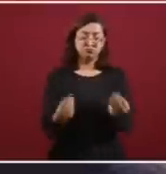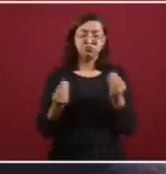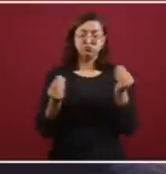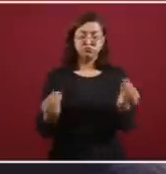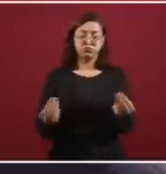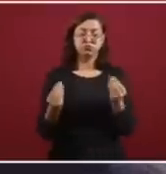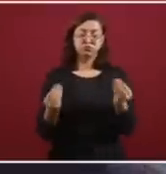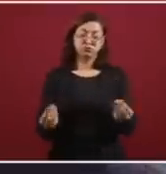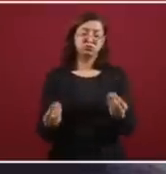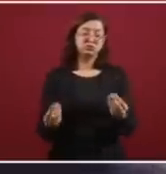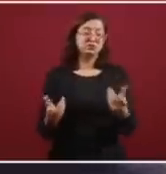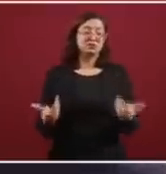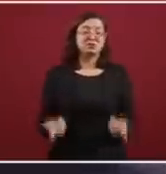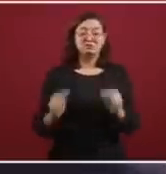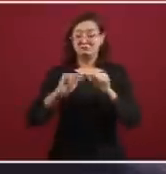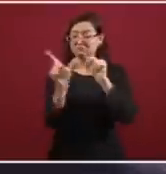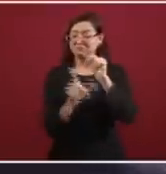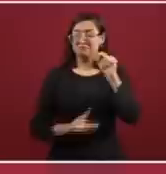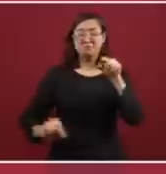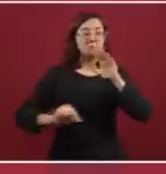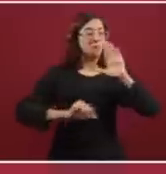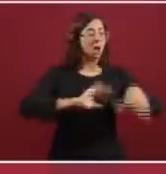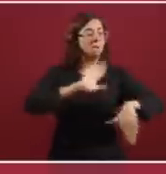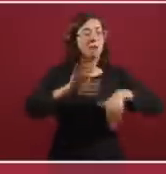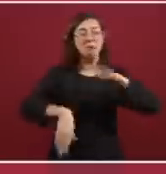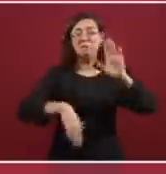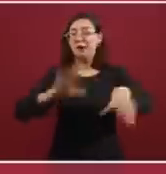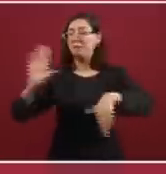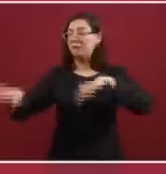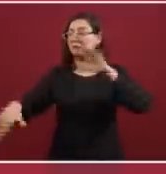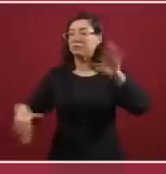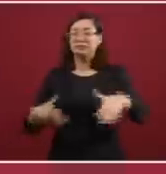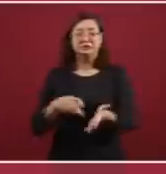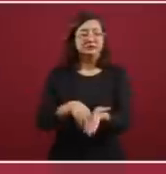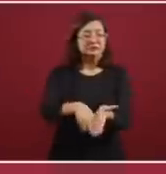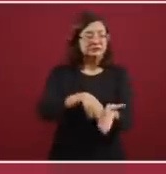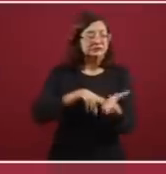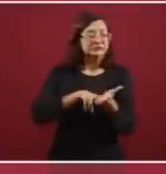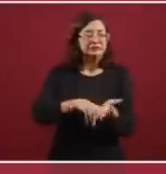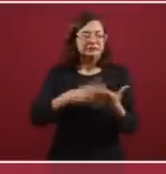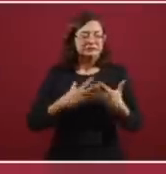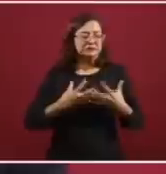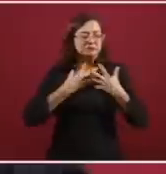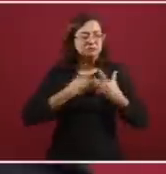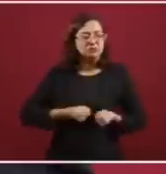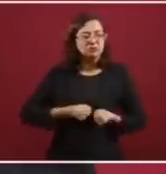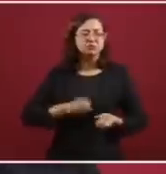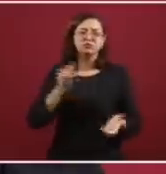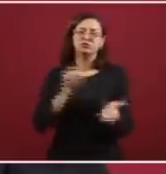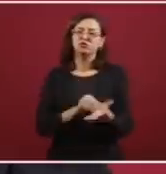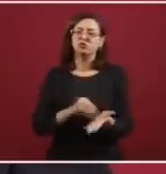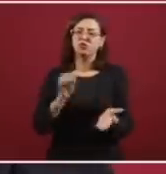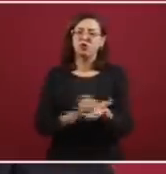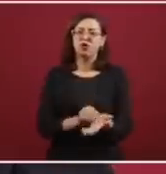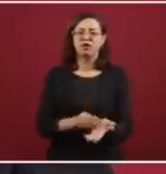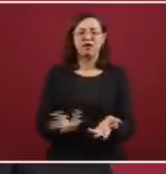que enlutó a México, que todavía estamos padeciéndola.